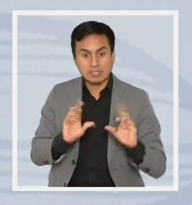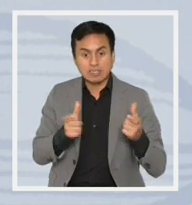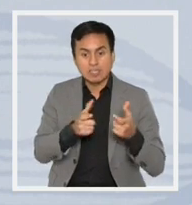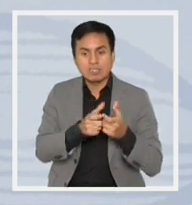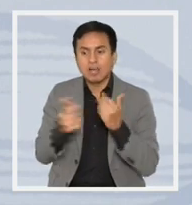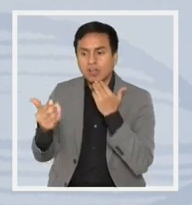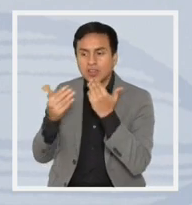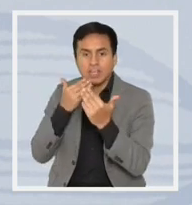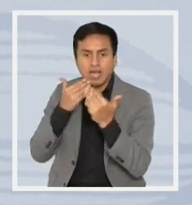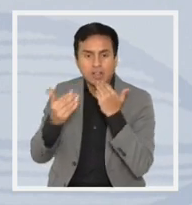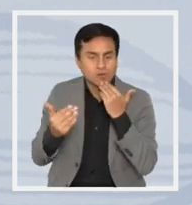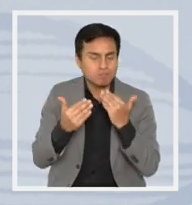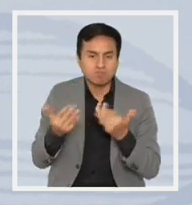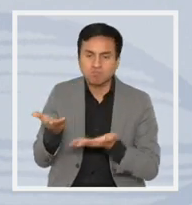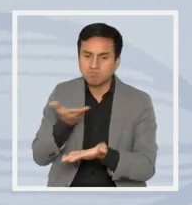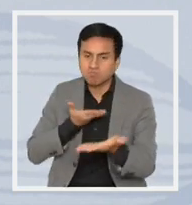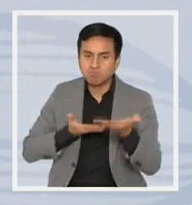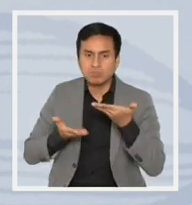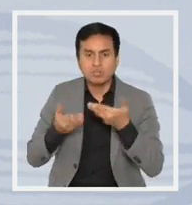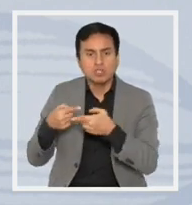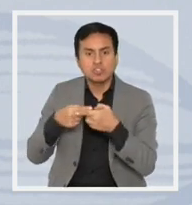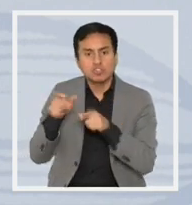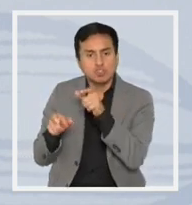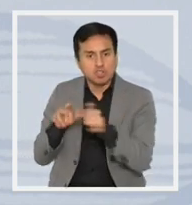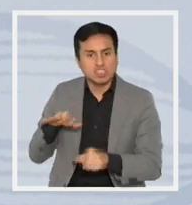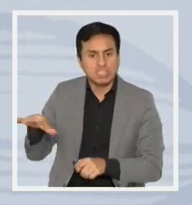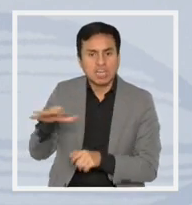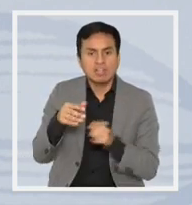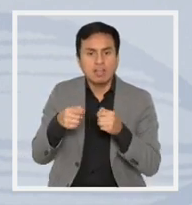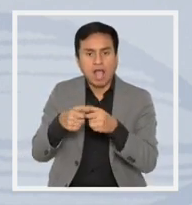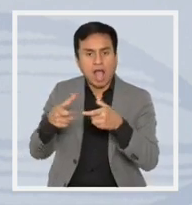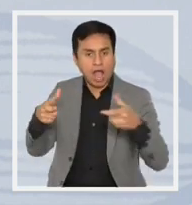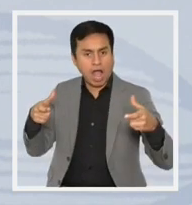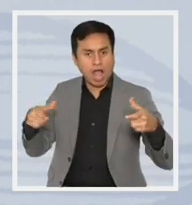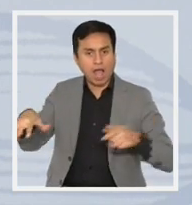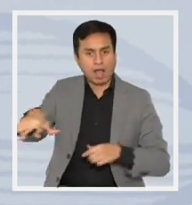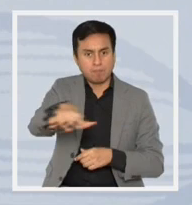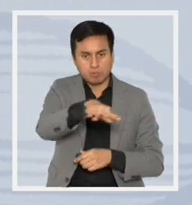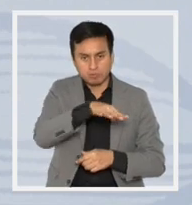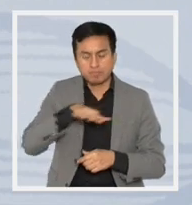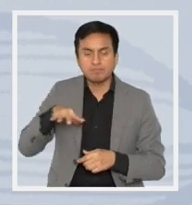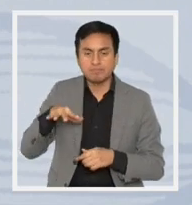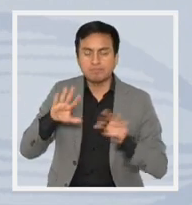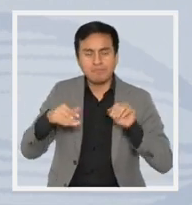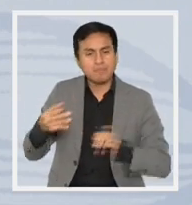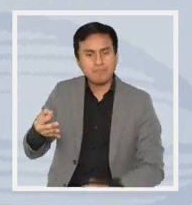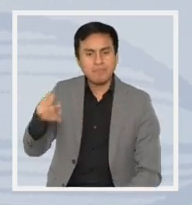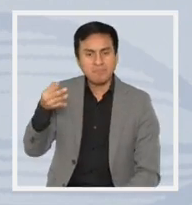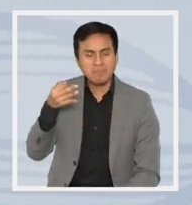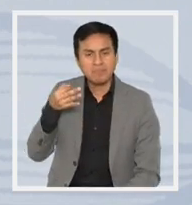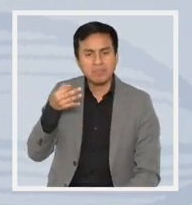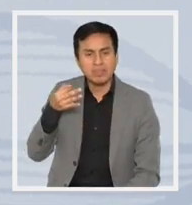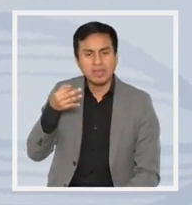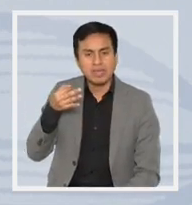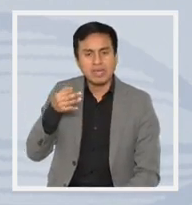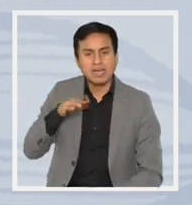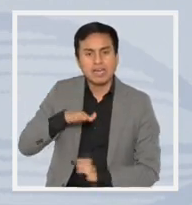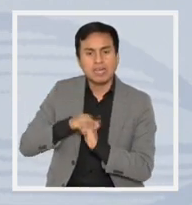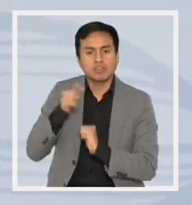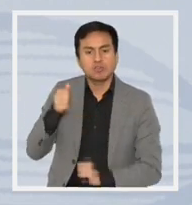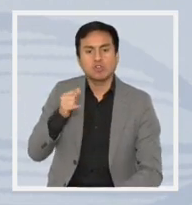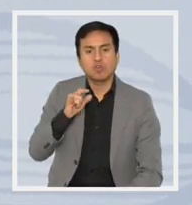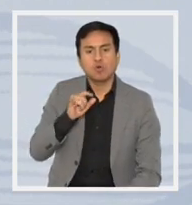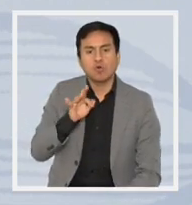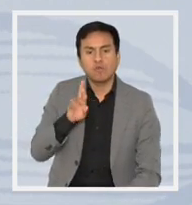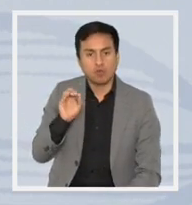través del diálogo social amplio, como bien decía el rector de la